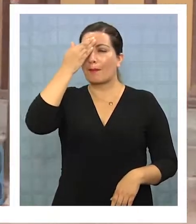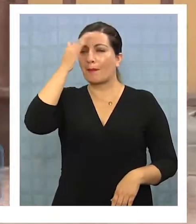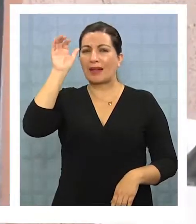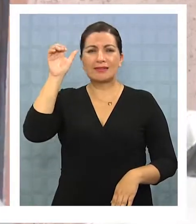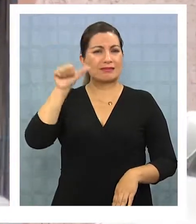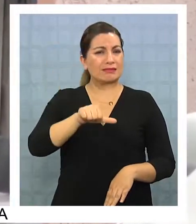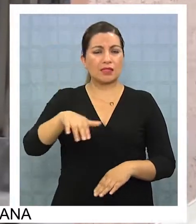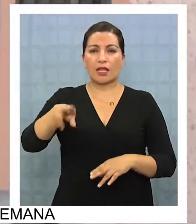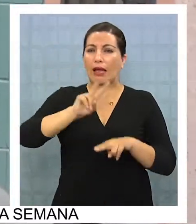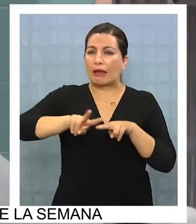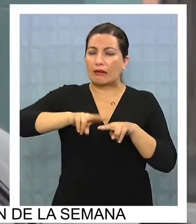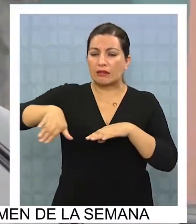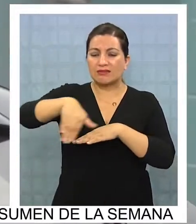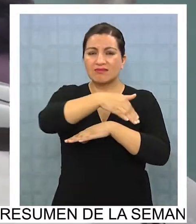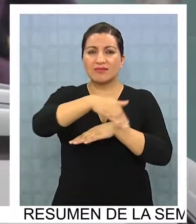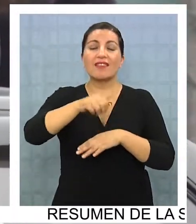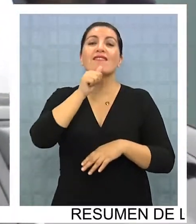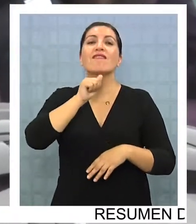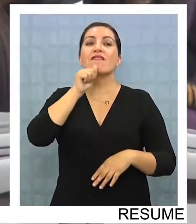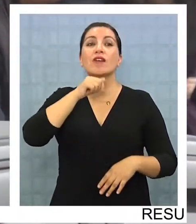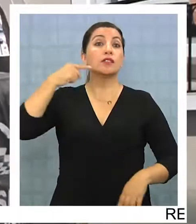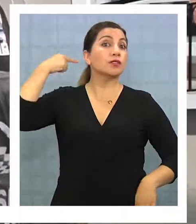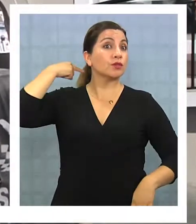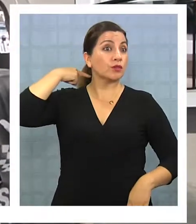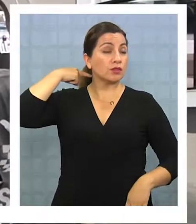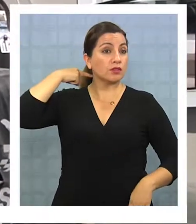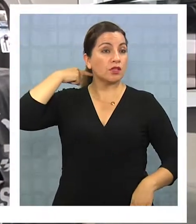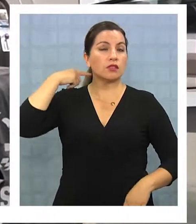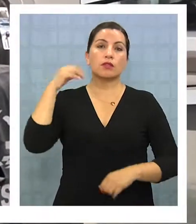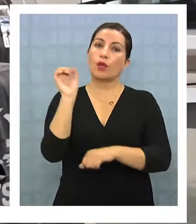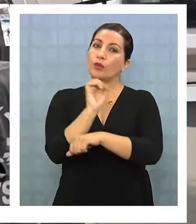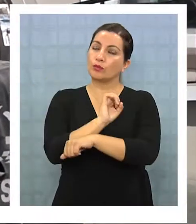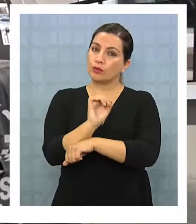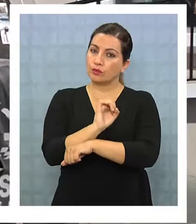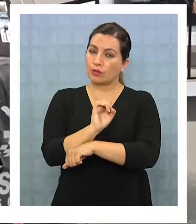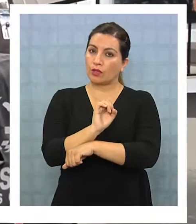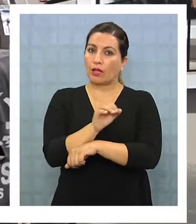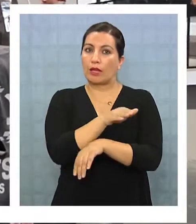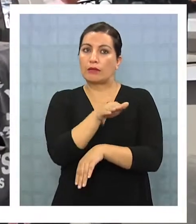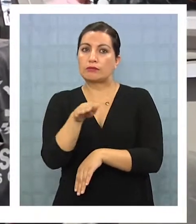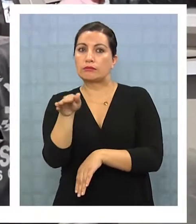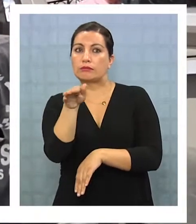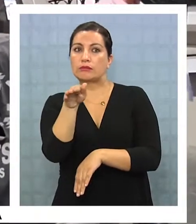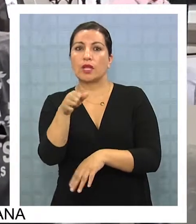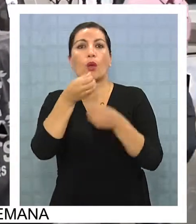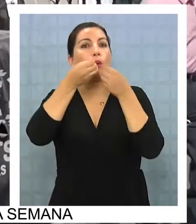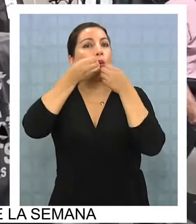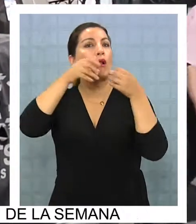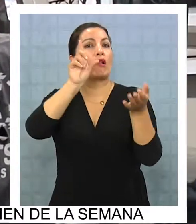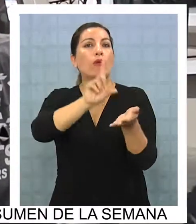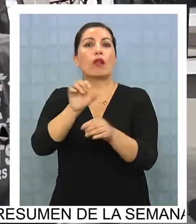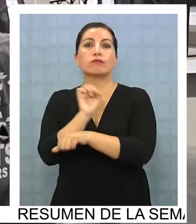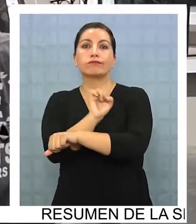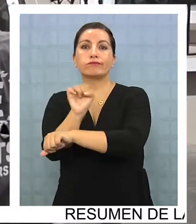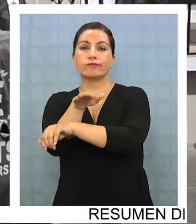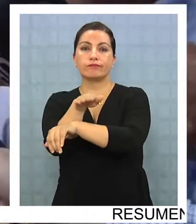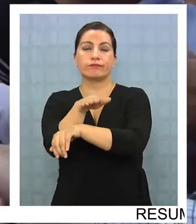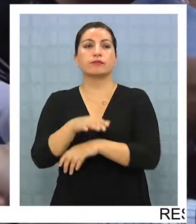de las mismas, sino también por la falta de conciencia de los conductores al estacionarse en cualquier lugar.